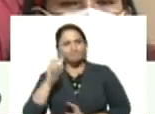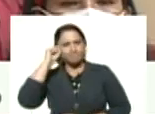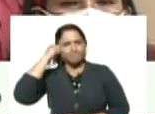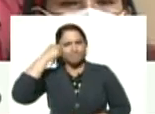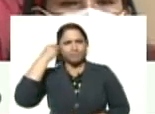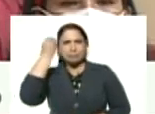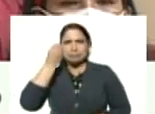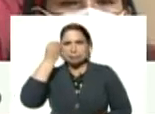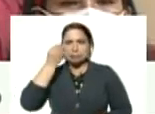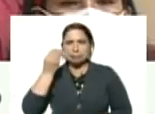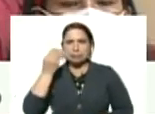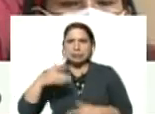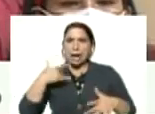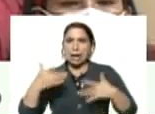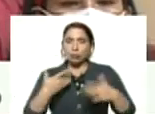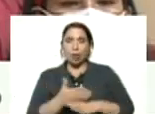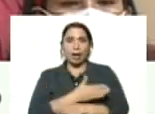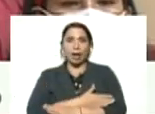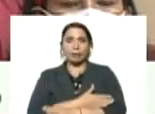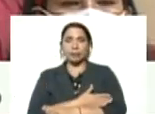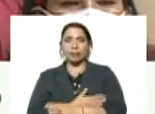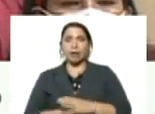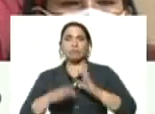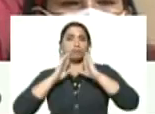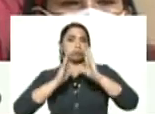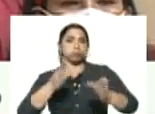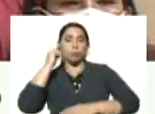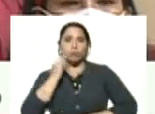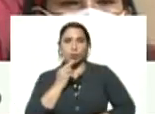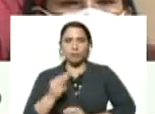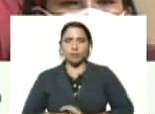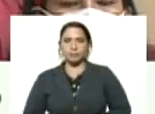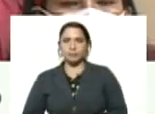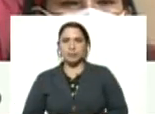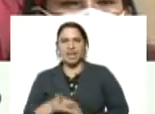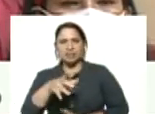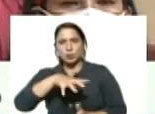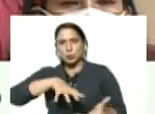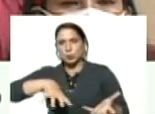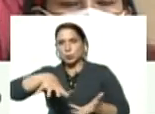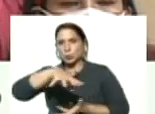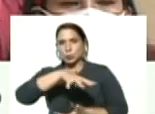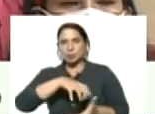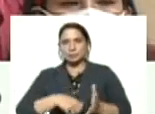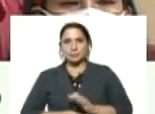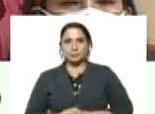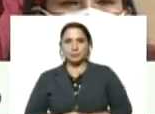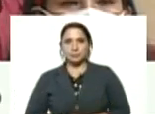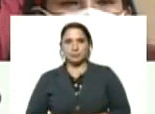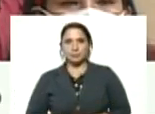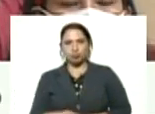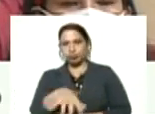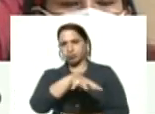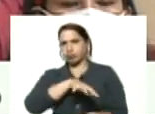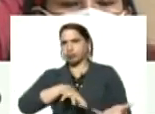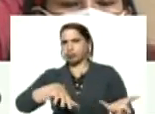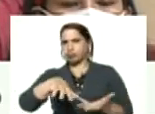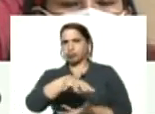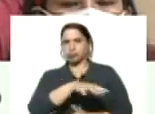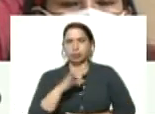un acto antes en la Bolívar, antes de las 7 avenidas, esa que llenamos. Él dijo, este es el remolino. Un remolino en